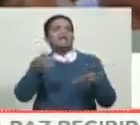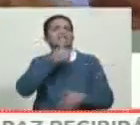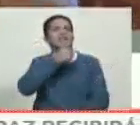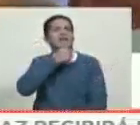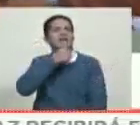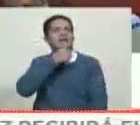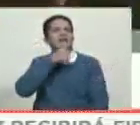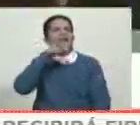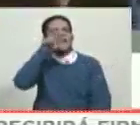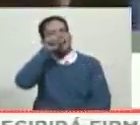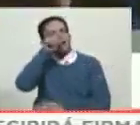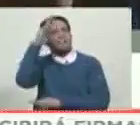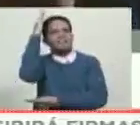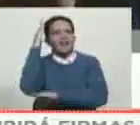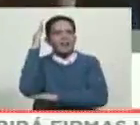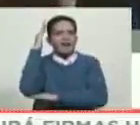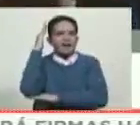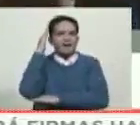de Lara.